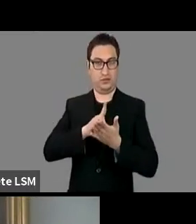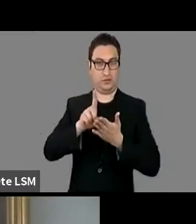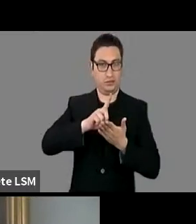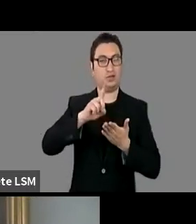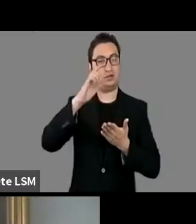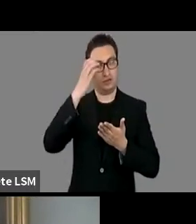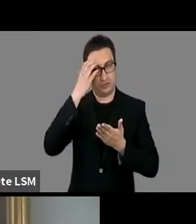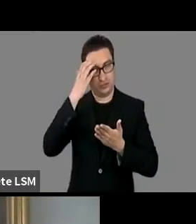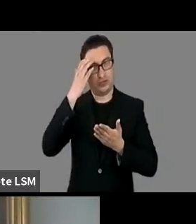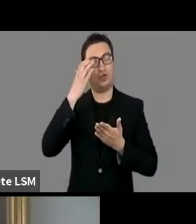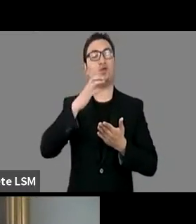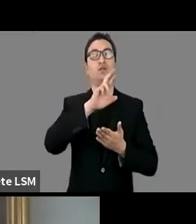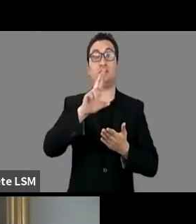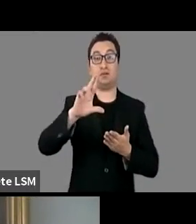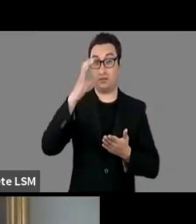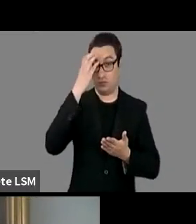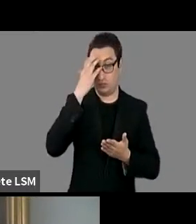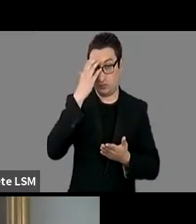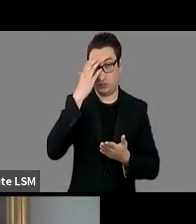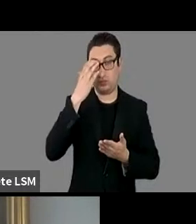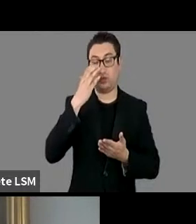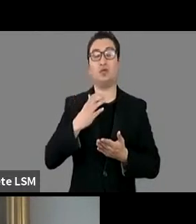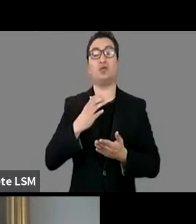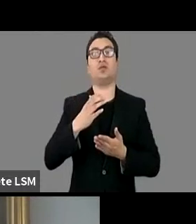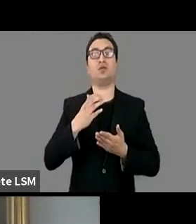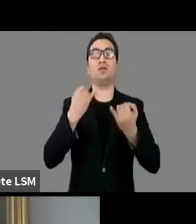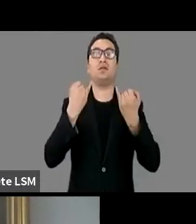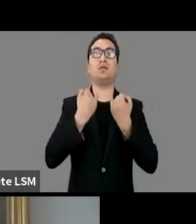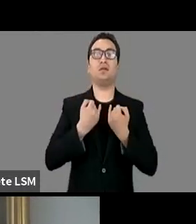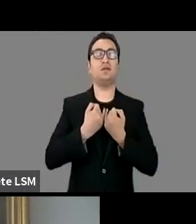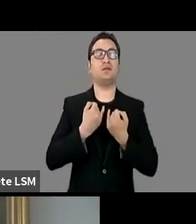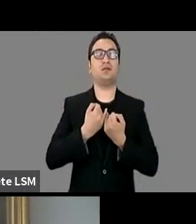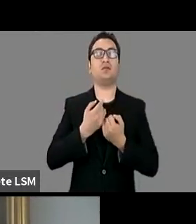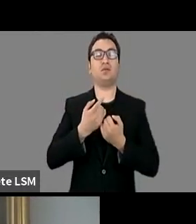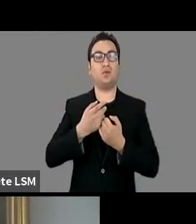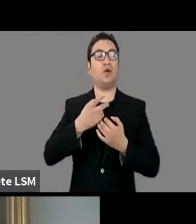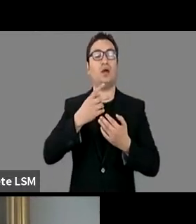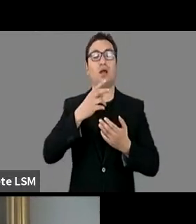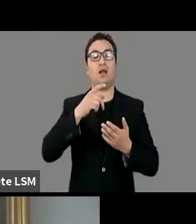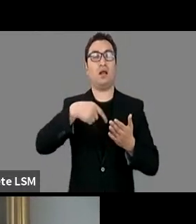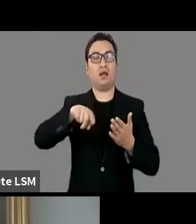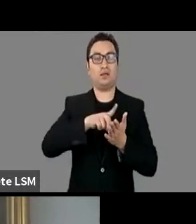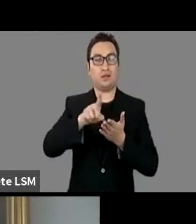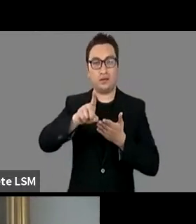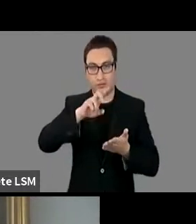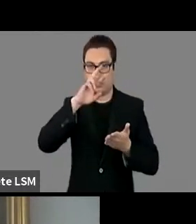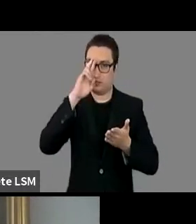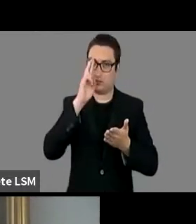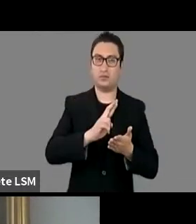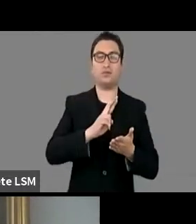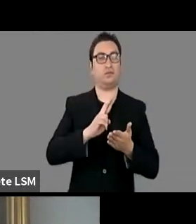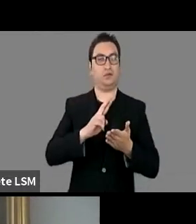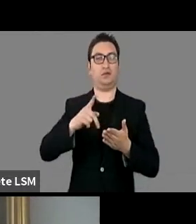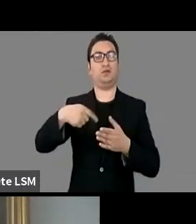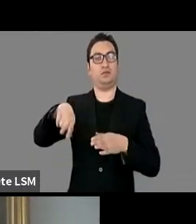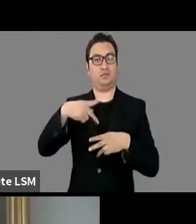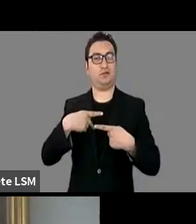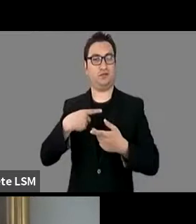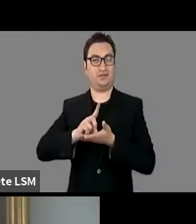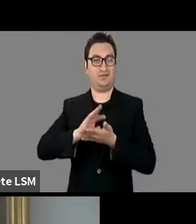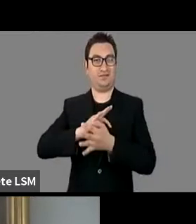se reconozcan y que no sean vulnerables los derechos de las personas con